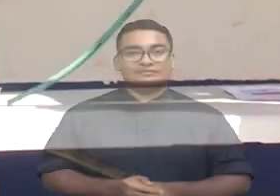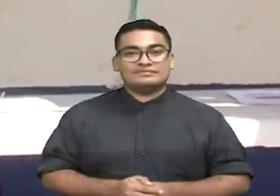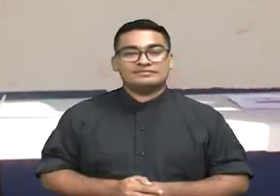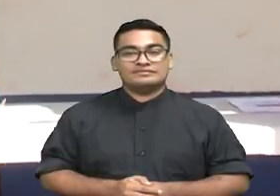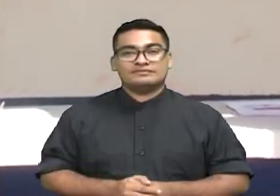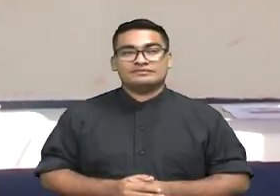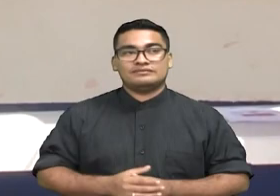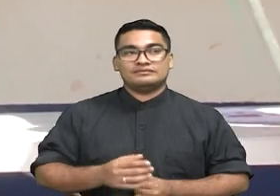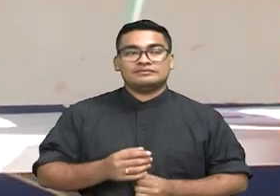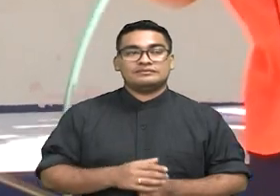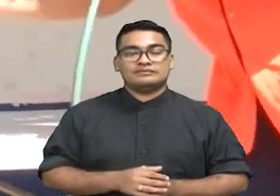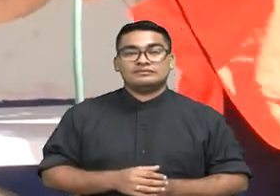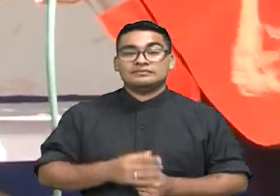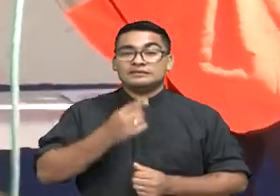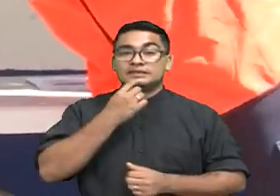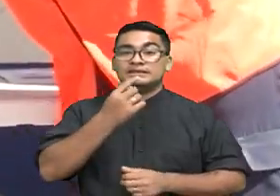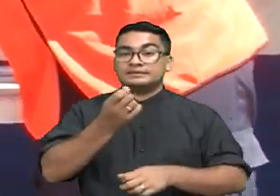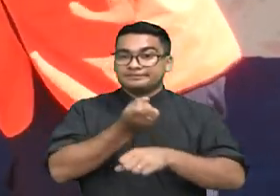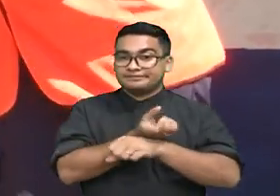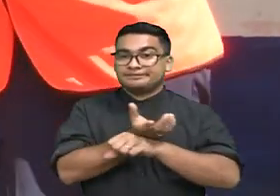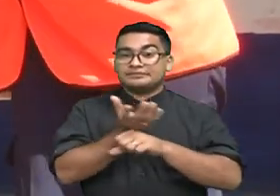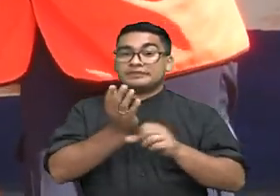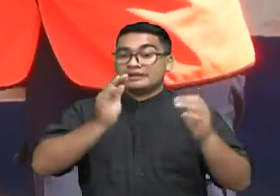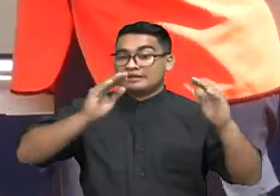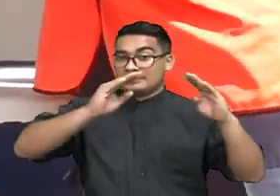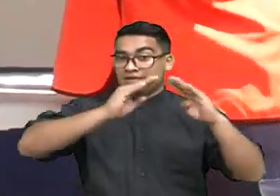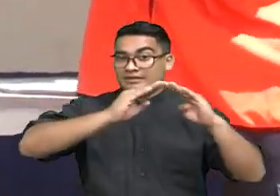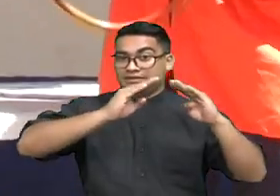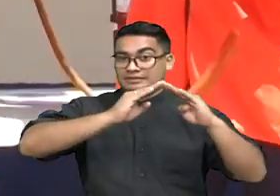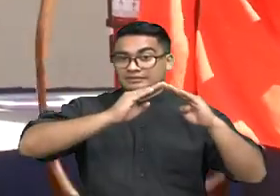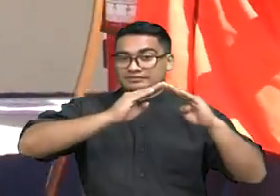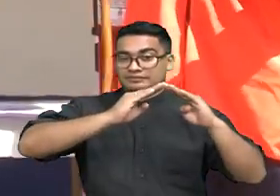Dentro de las recomendaciones tenemos, en el hogar,